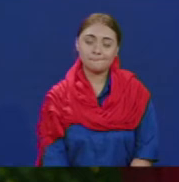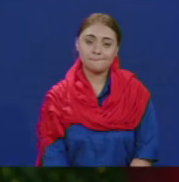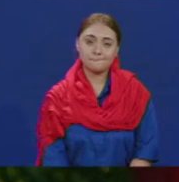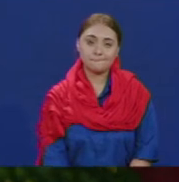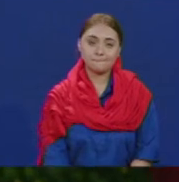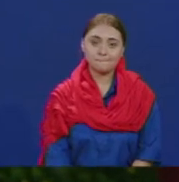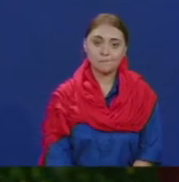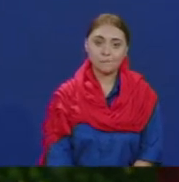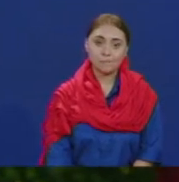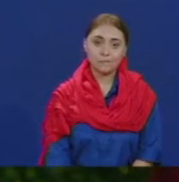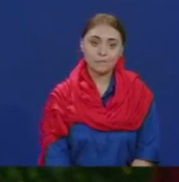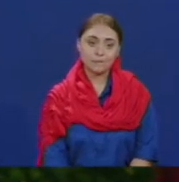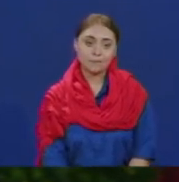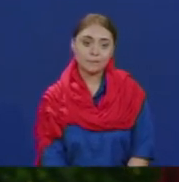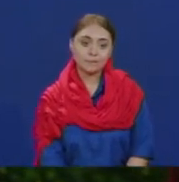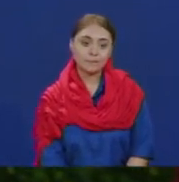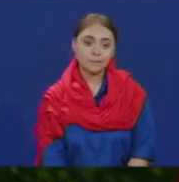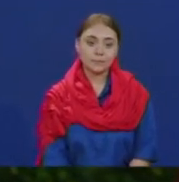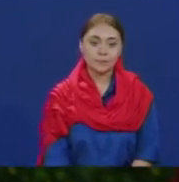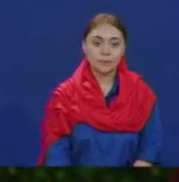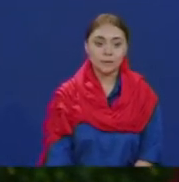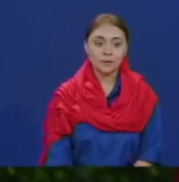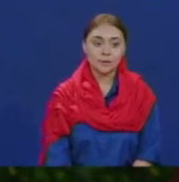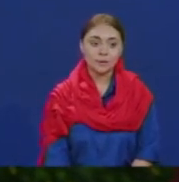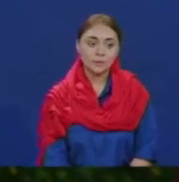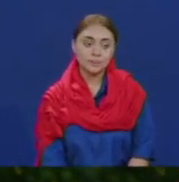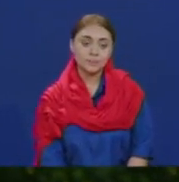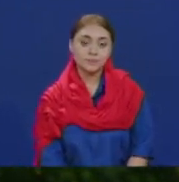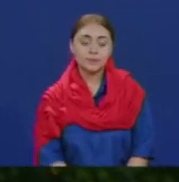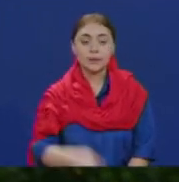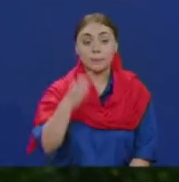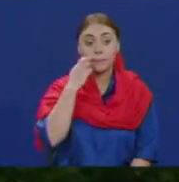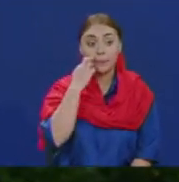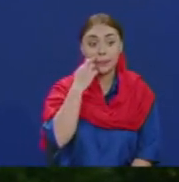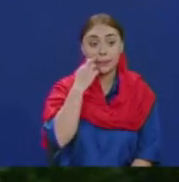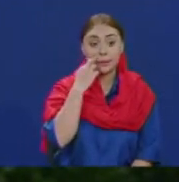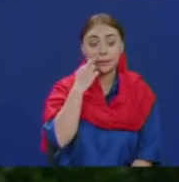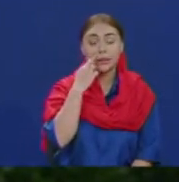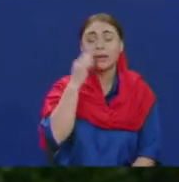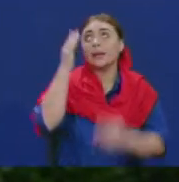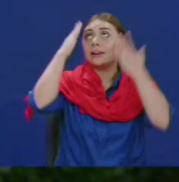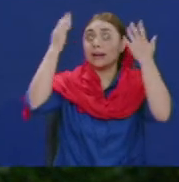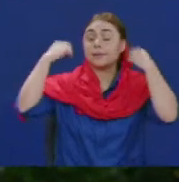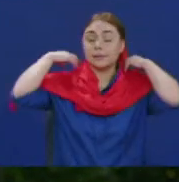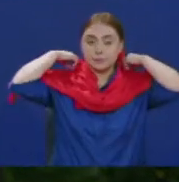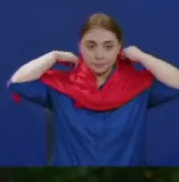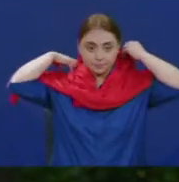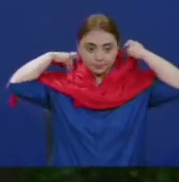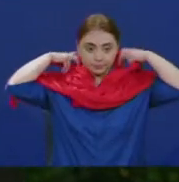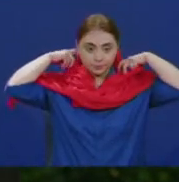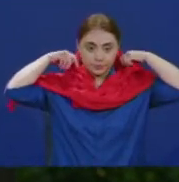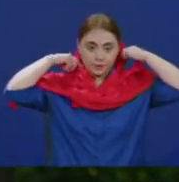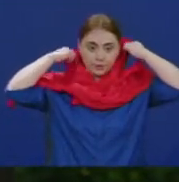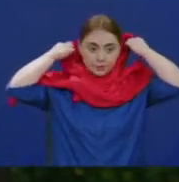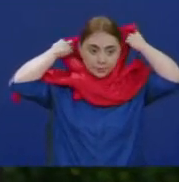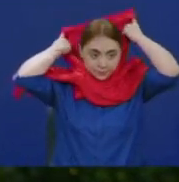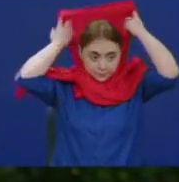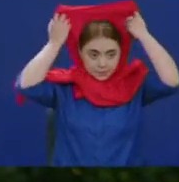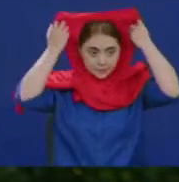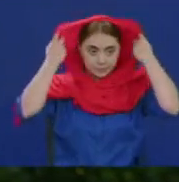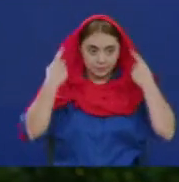vidas. Bendigámoslas en esta hora. Padre, gracias, gracias, Señor, en el nombre de Jesús, por